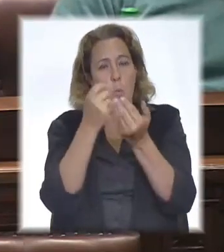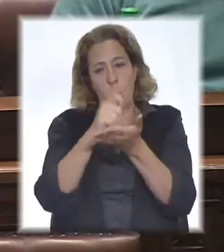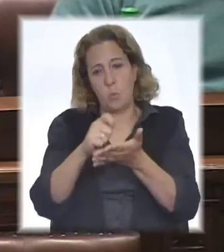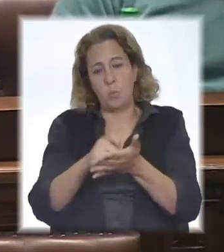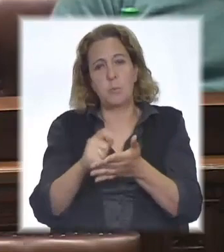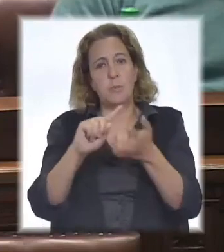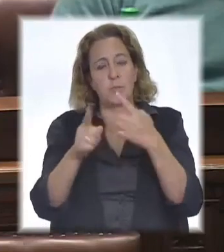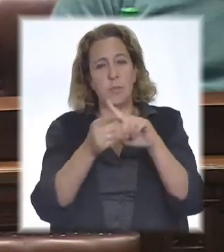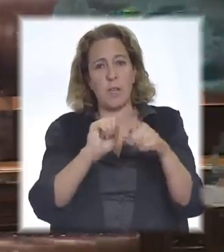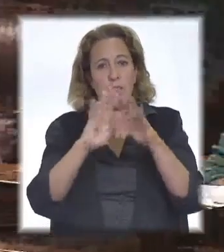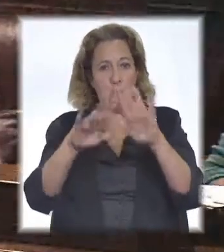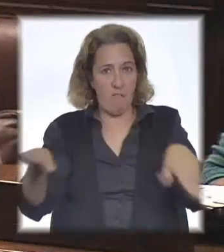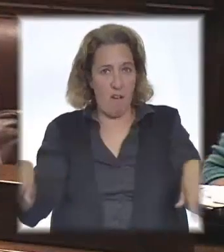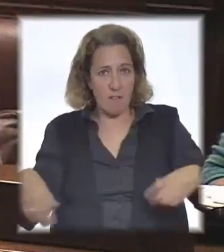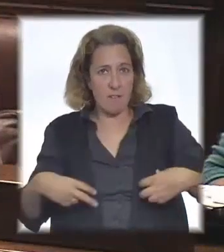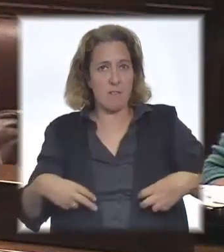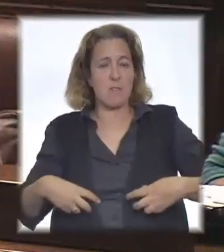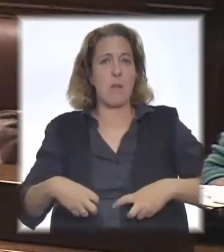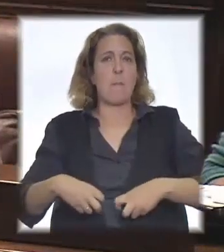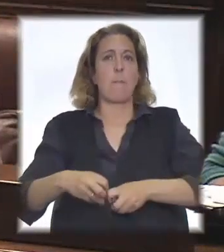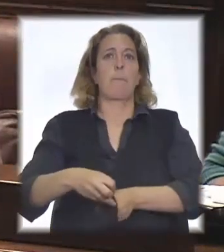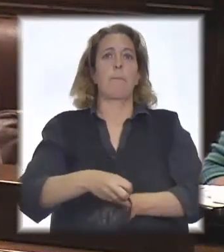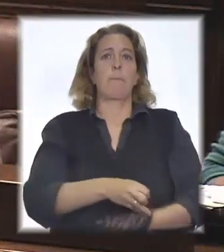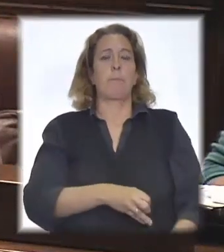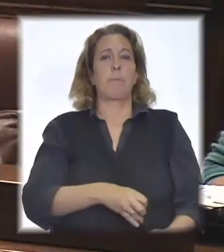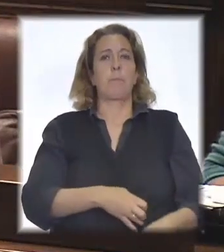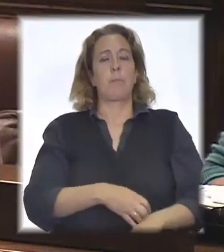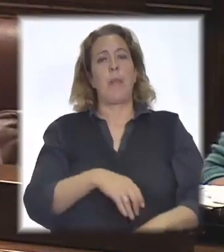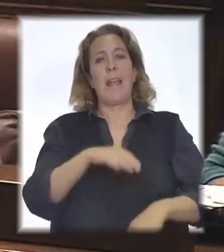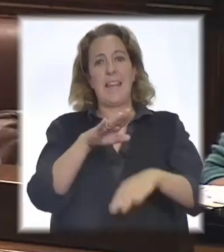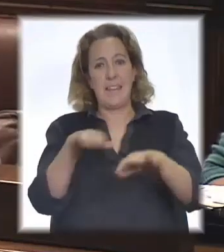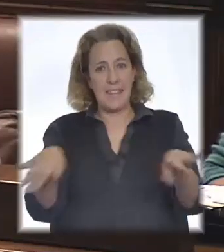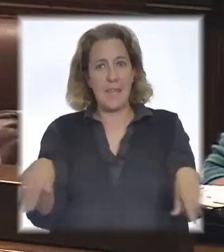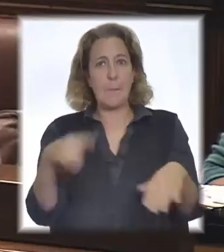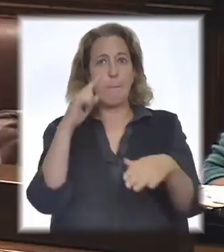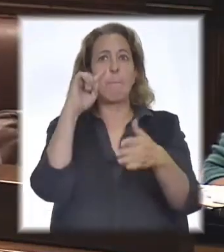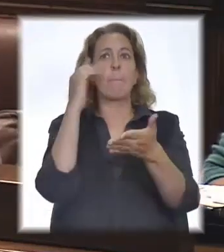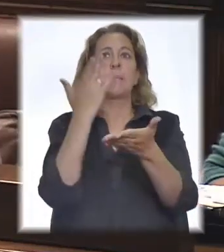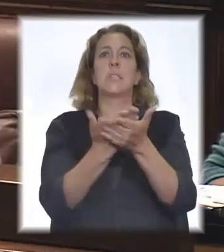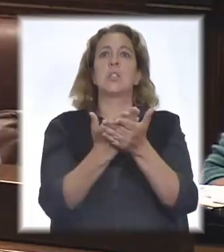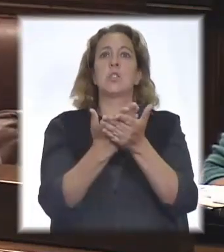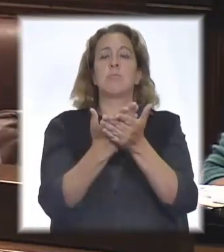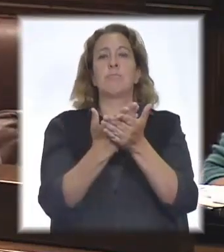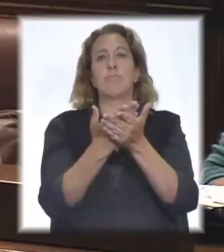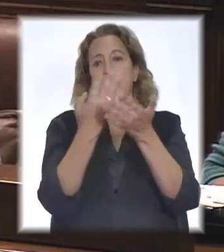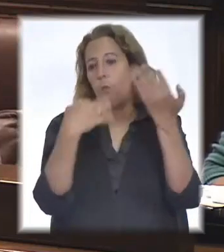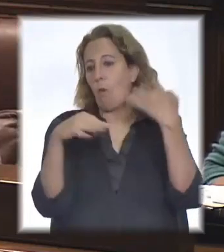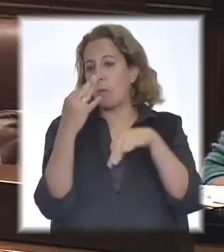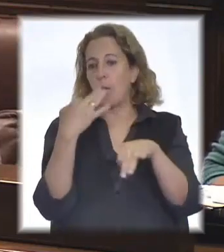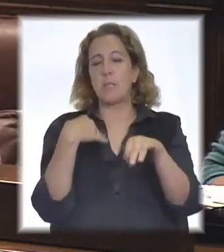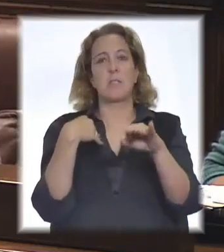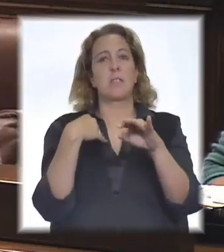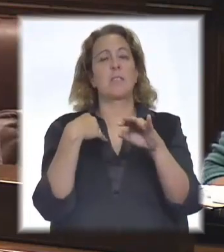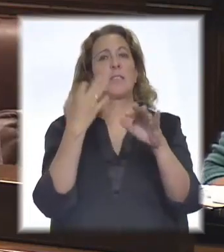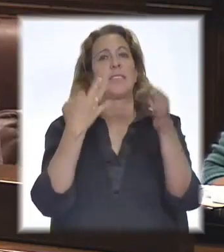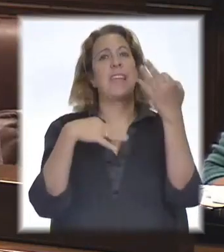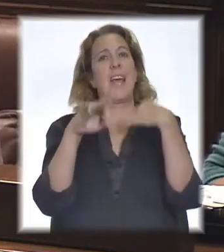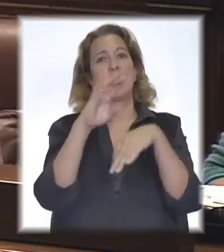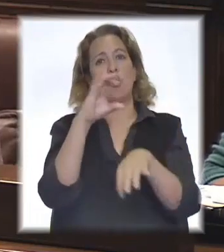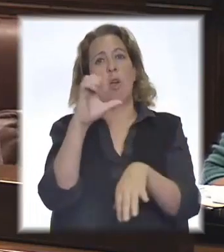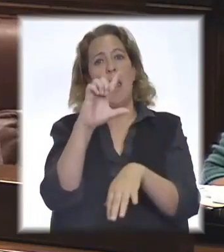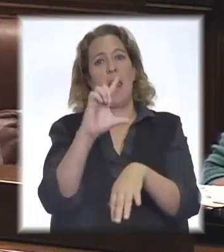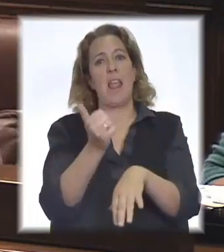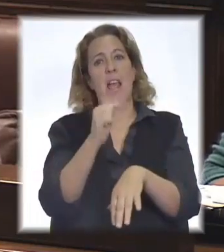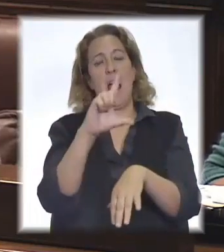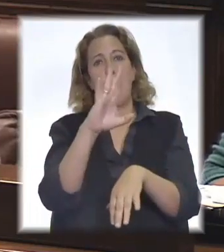infancia vinculadas a la niñez que presentó obras en el teatro galpón lejos de